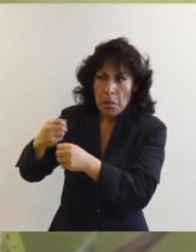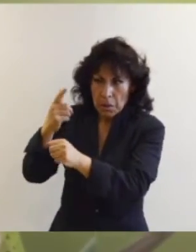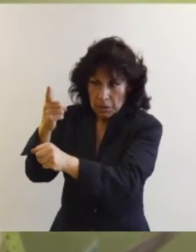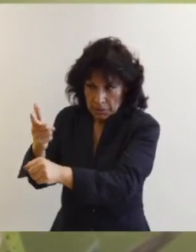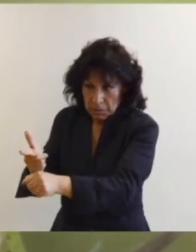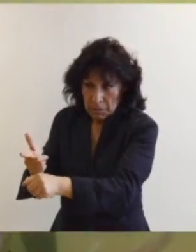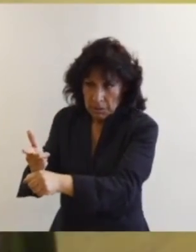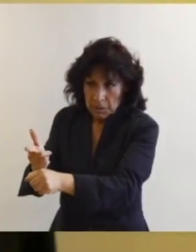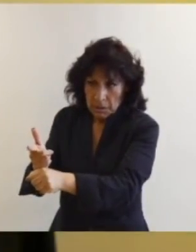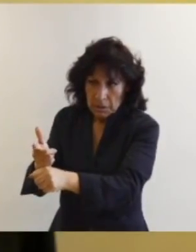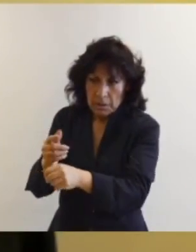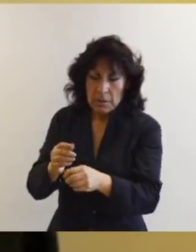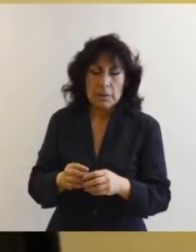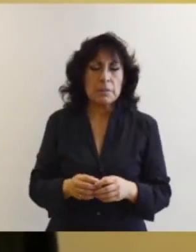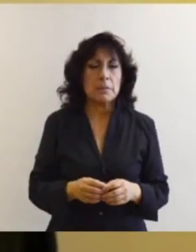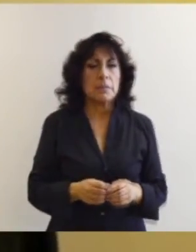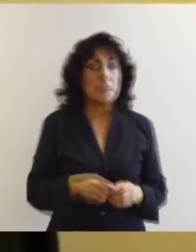antepasado?